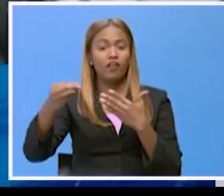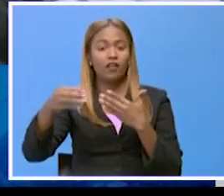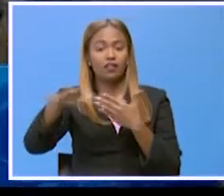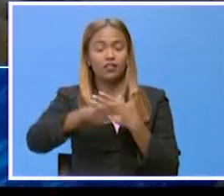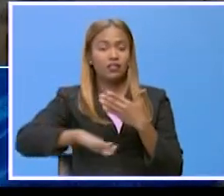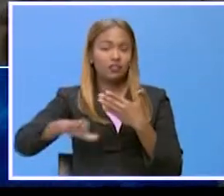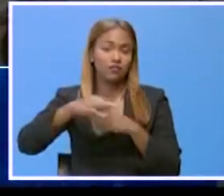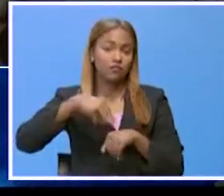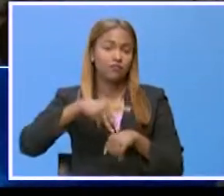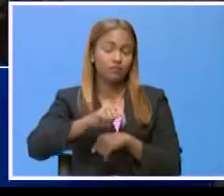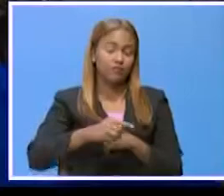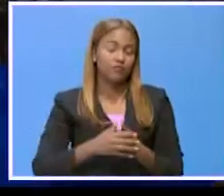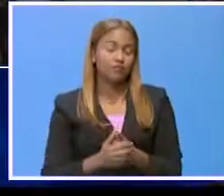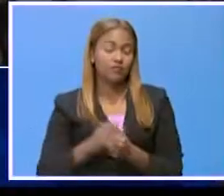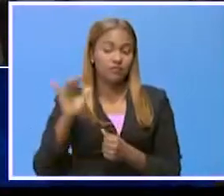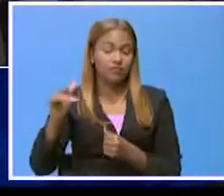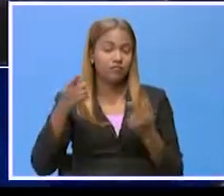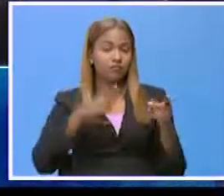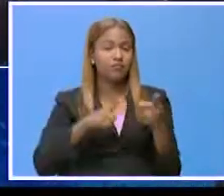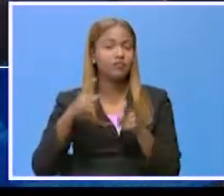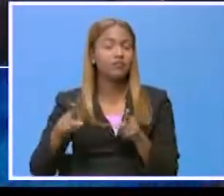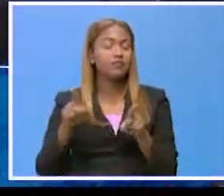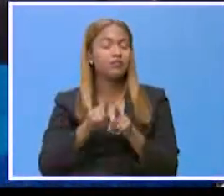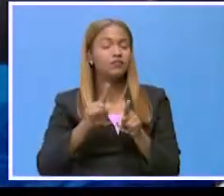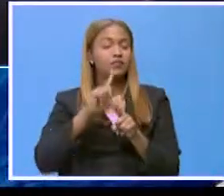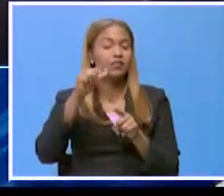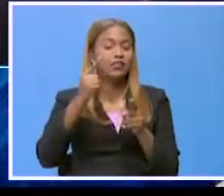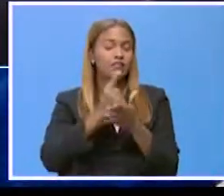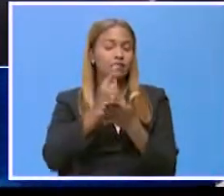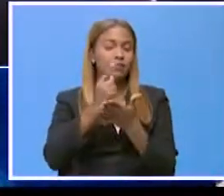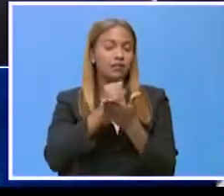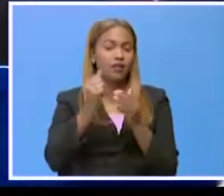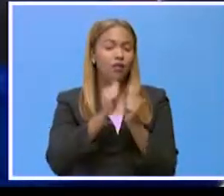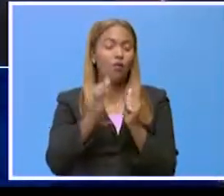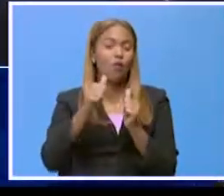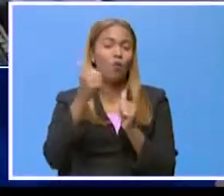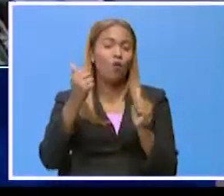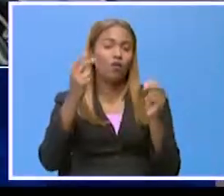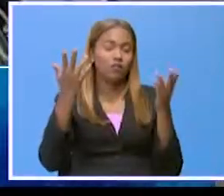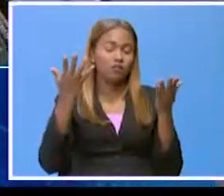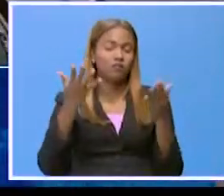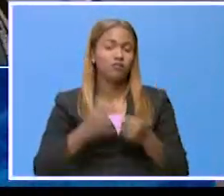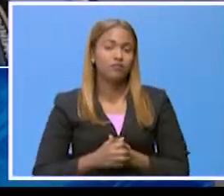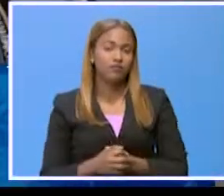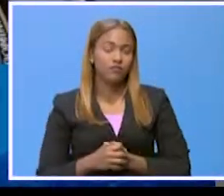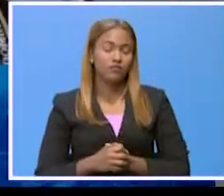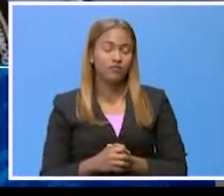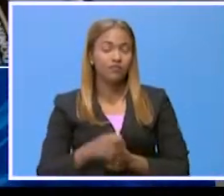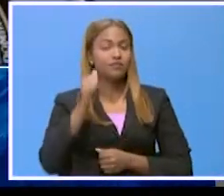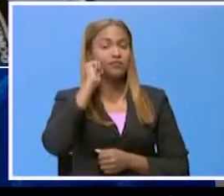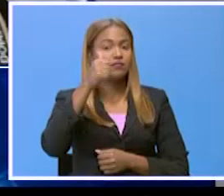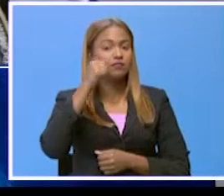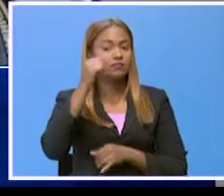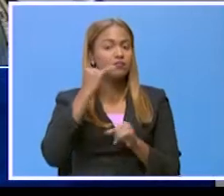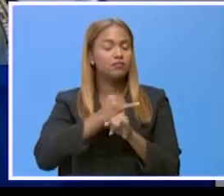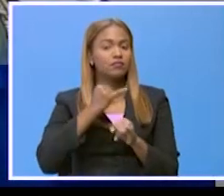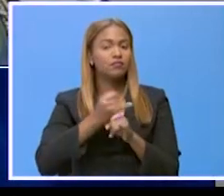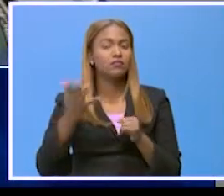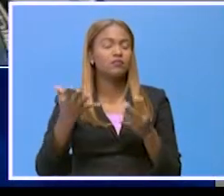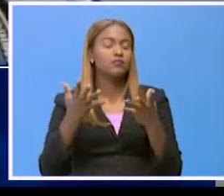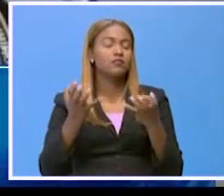turísticas estas labores preventivas nosotros se realizan durante la semana santa u otros asuetos día a día la institución procura